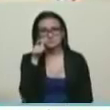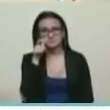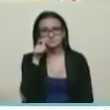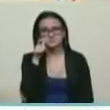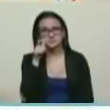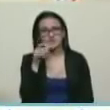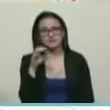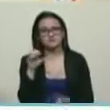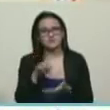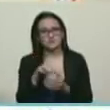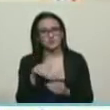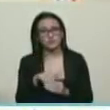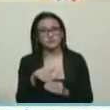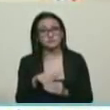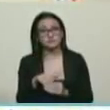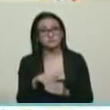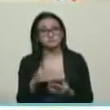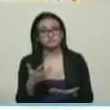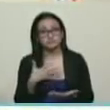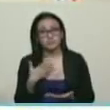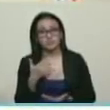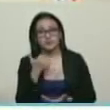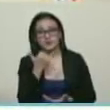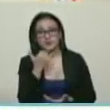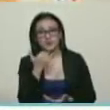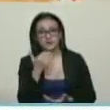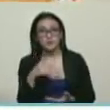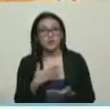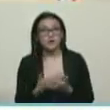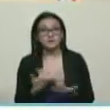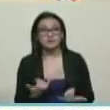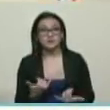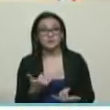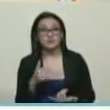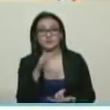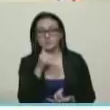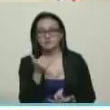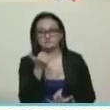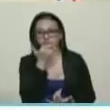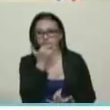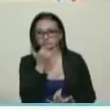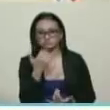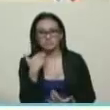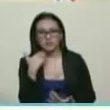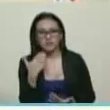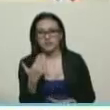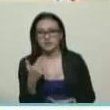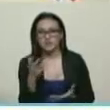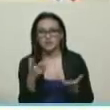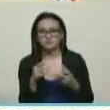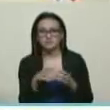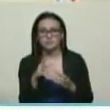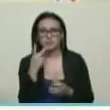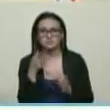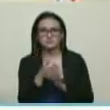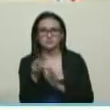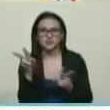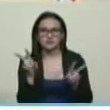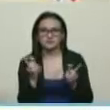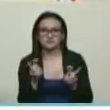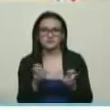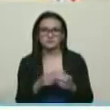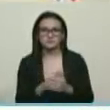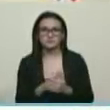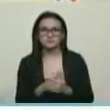en los centros de votación que pudiera estar suscitando eso. Hasta el momento no tenemos quejas por parte de las organizaciones políticas en relación con eso. En